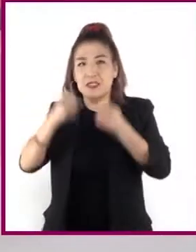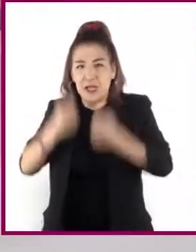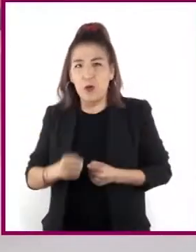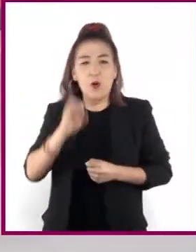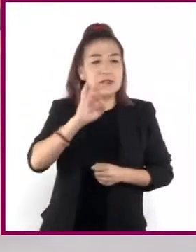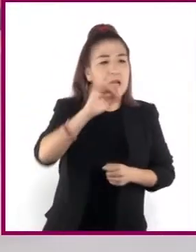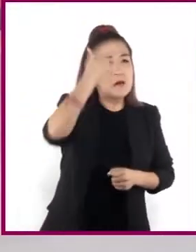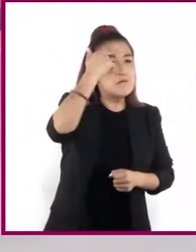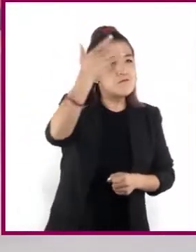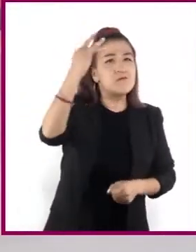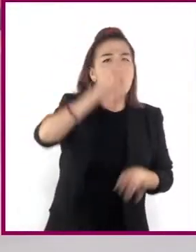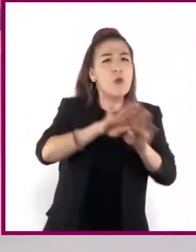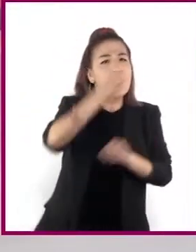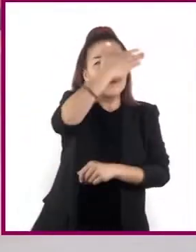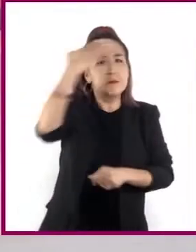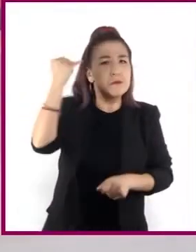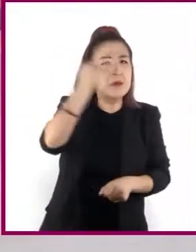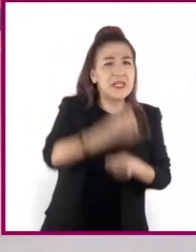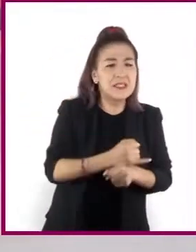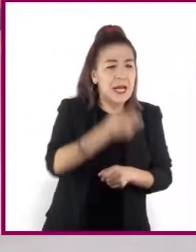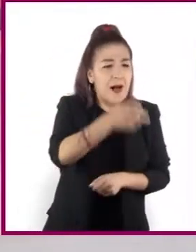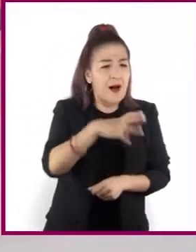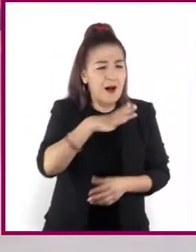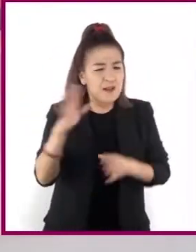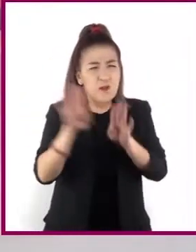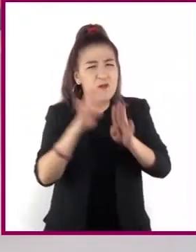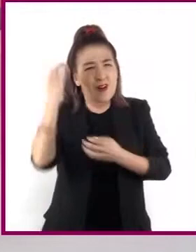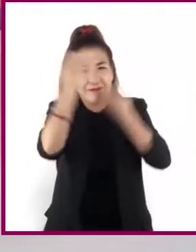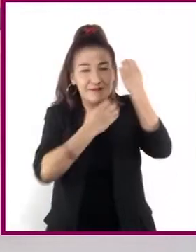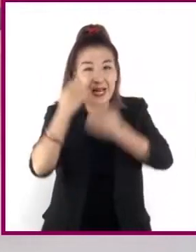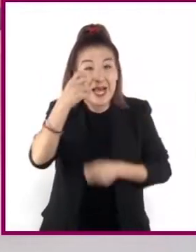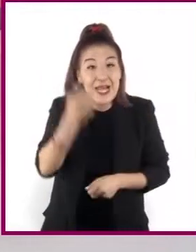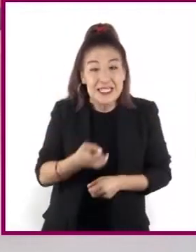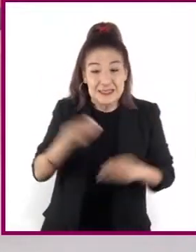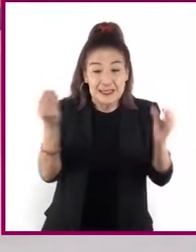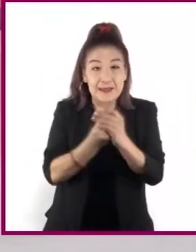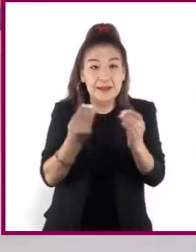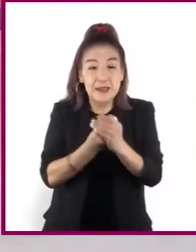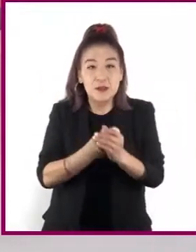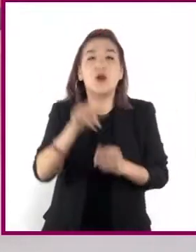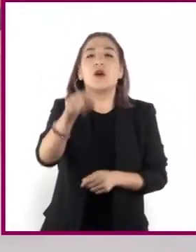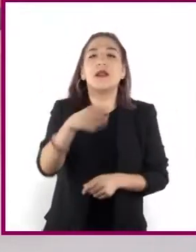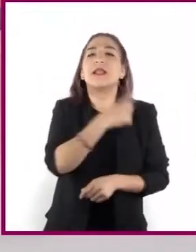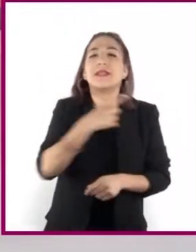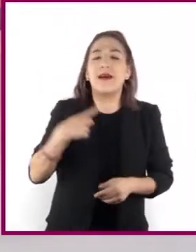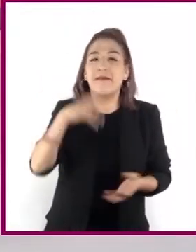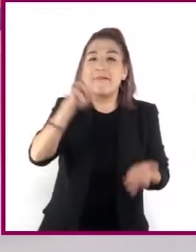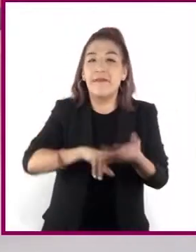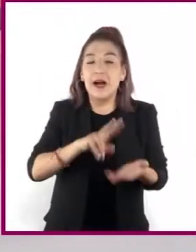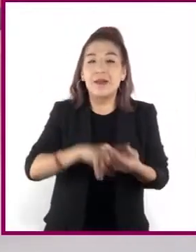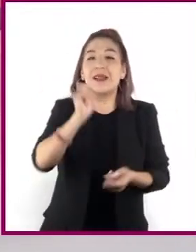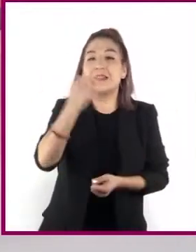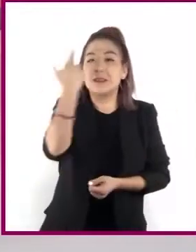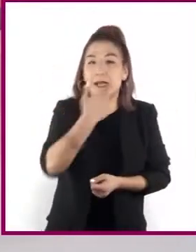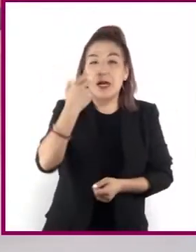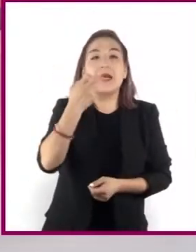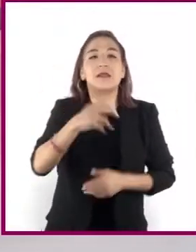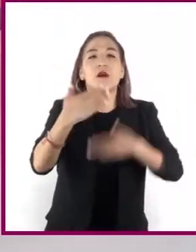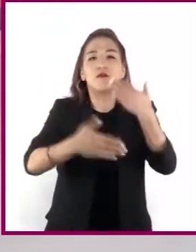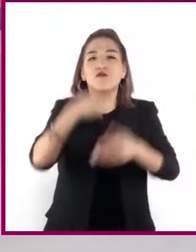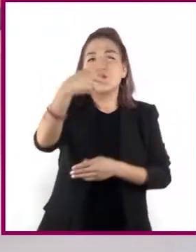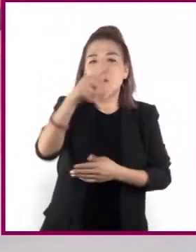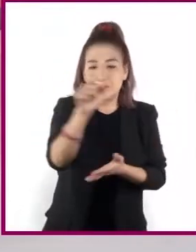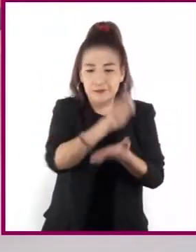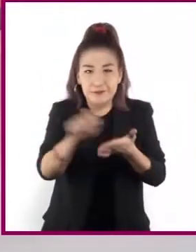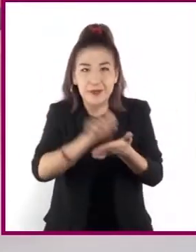algunos parámetros personales o establecidos. Durante esta sesión revisaremos y valoraremos nuestras producciones